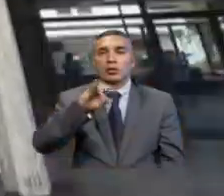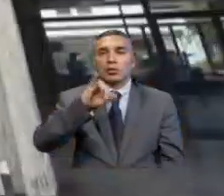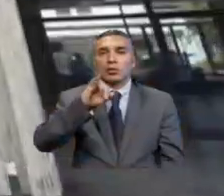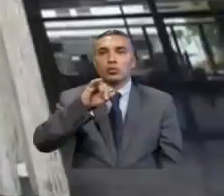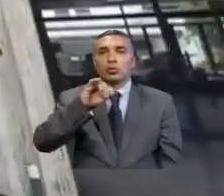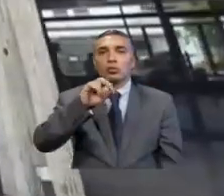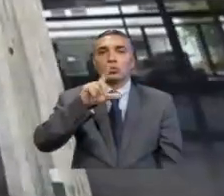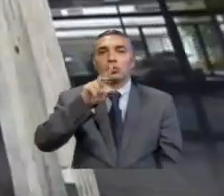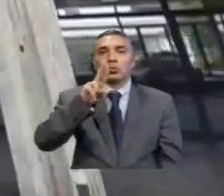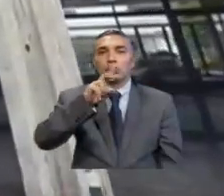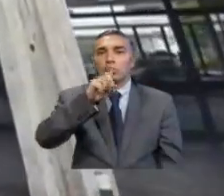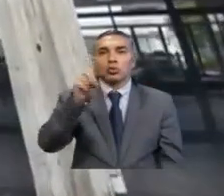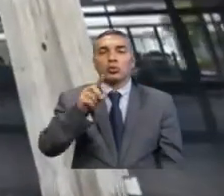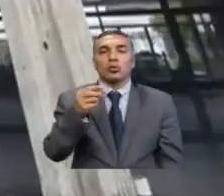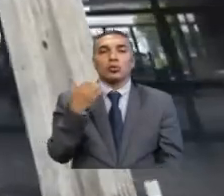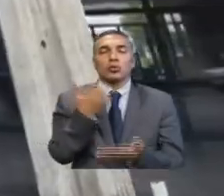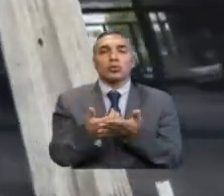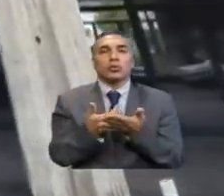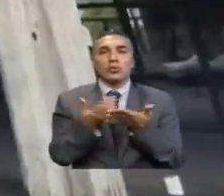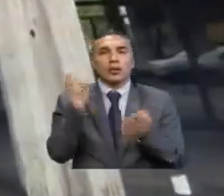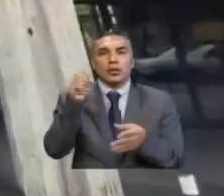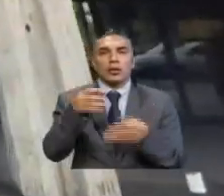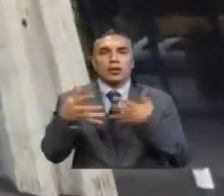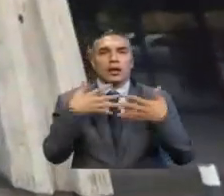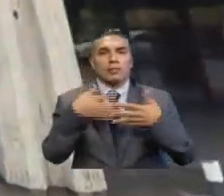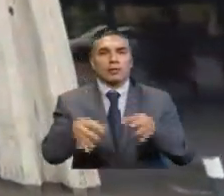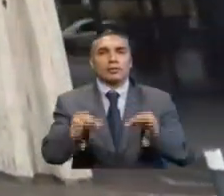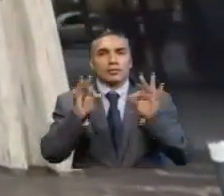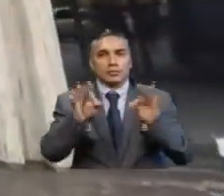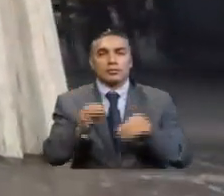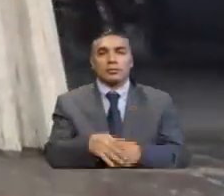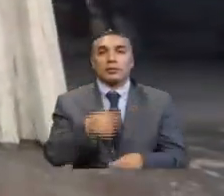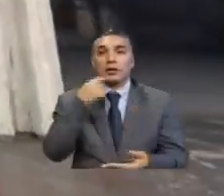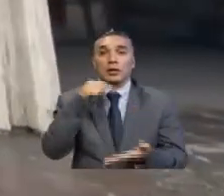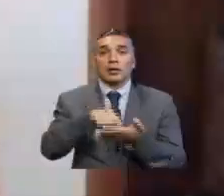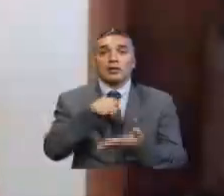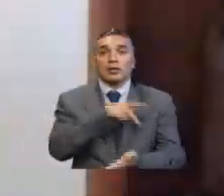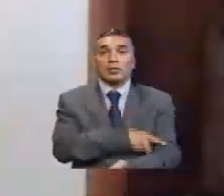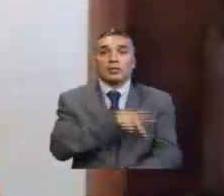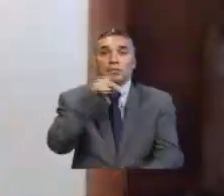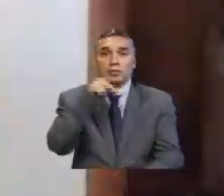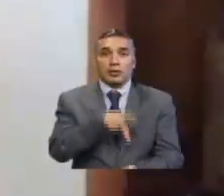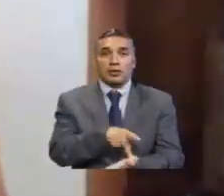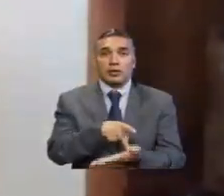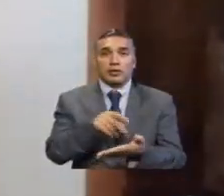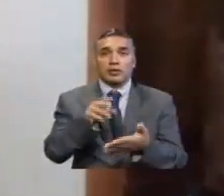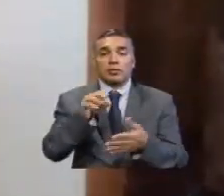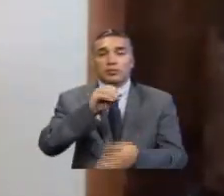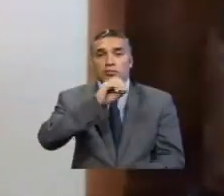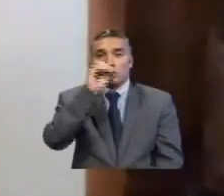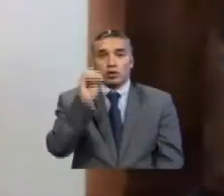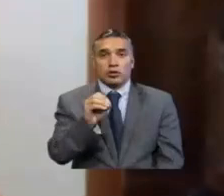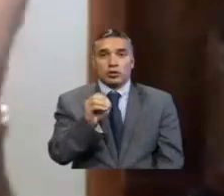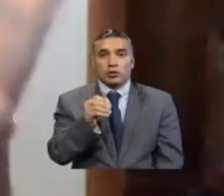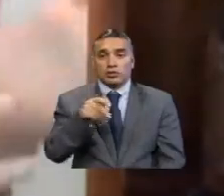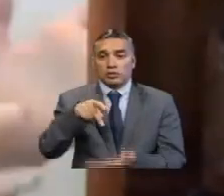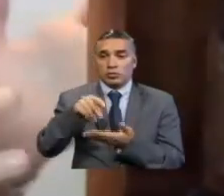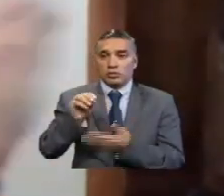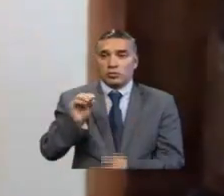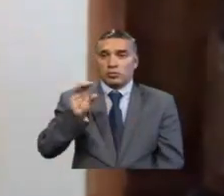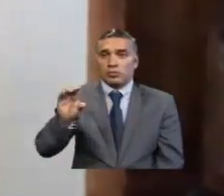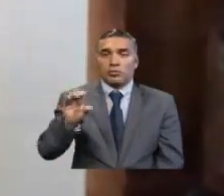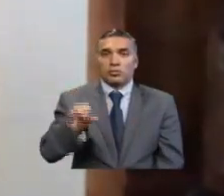recursos destinados para la capital deben ser transparentados. Si es que Pichincha aporta con determinado porcentaje, cómo